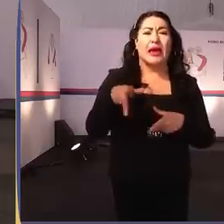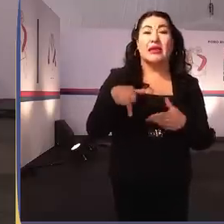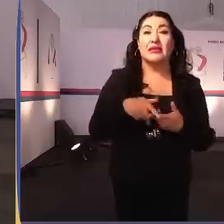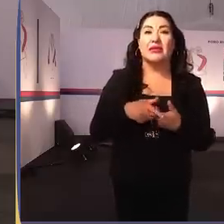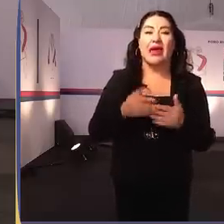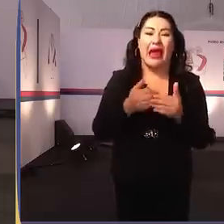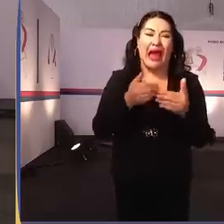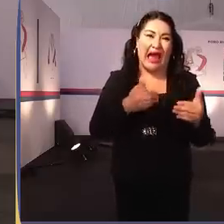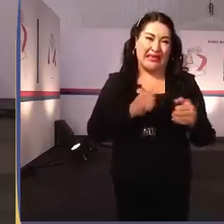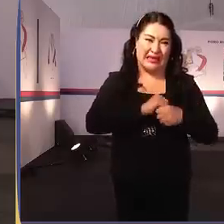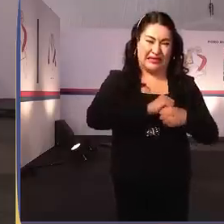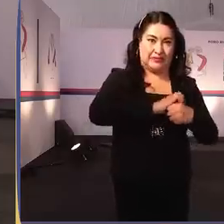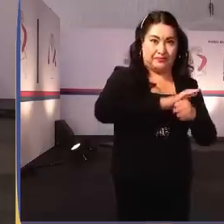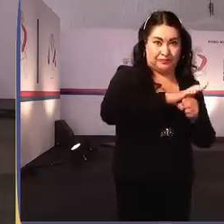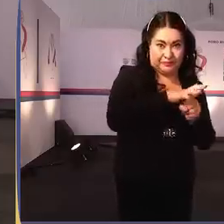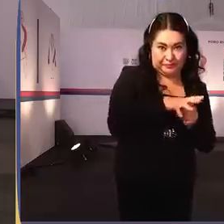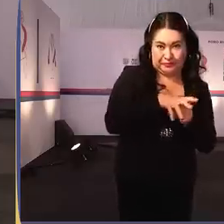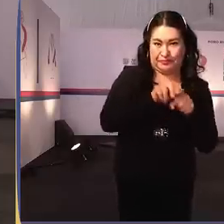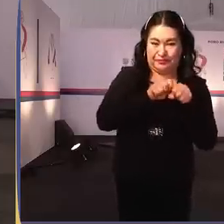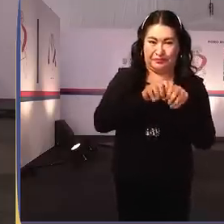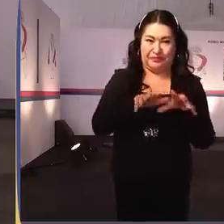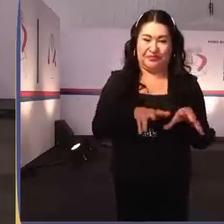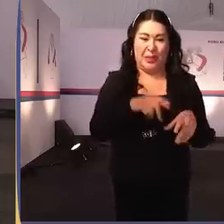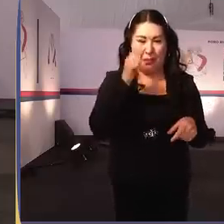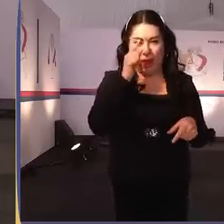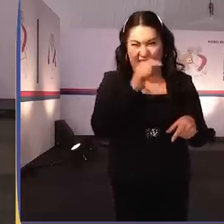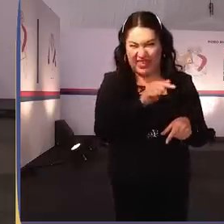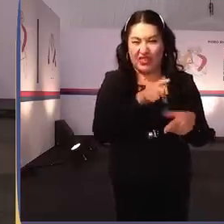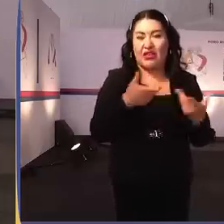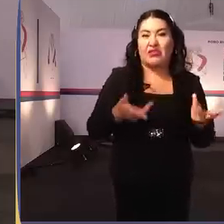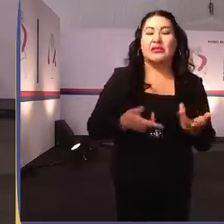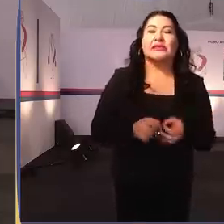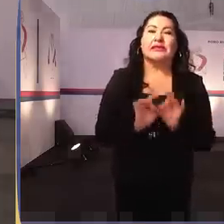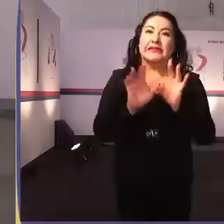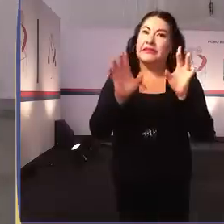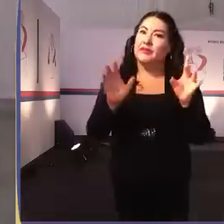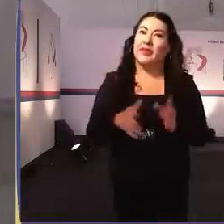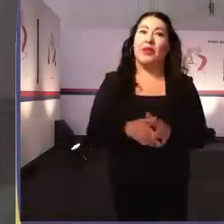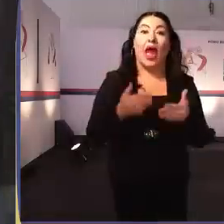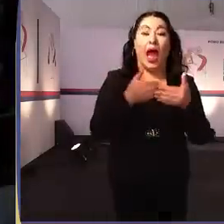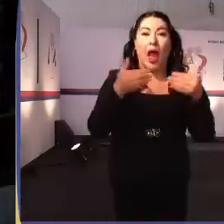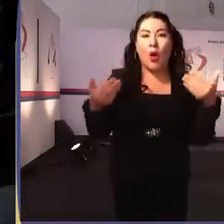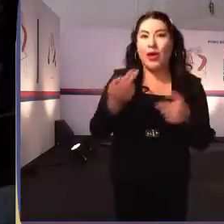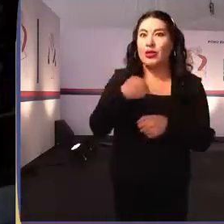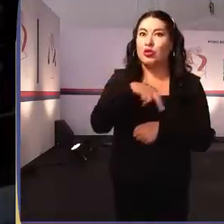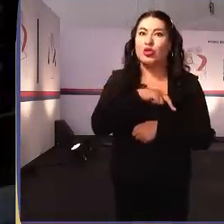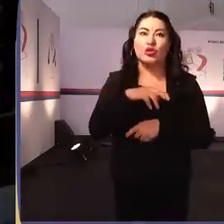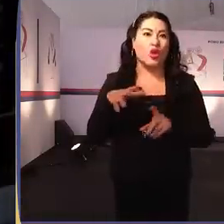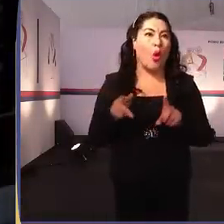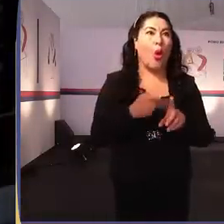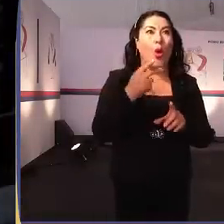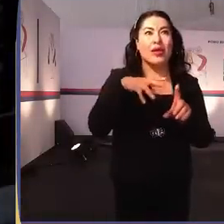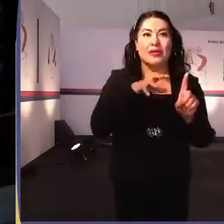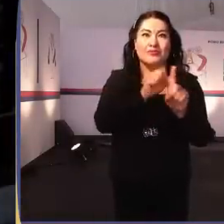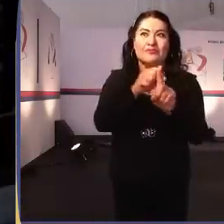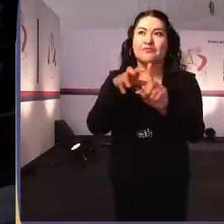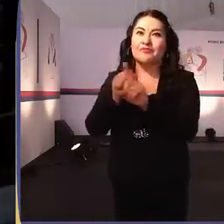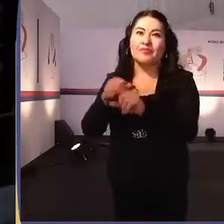bantompopa antes de que nos cayera la maldita pandemia encima, y que estamos alcanzando las cifras del 19 de nuevo.